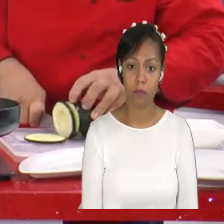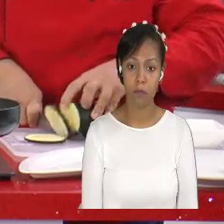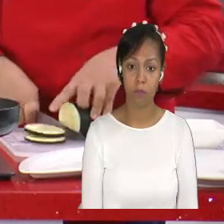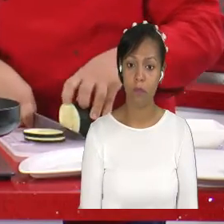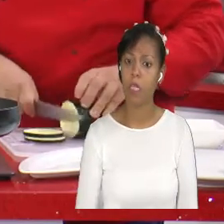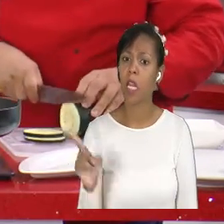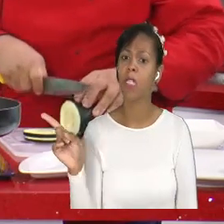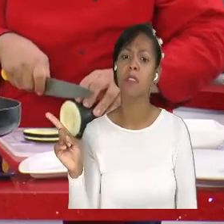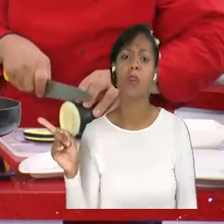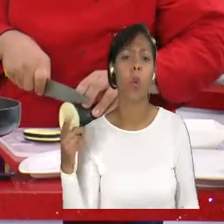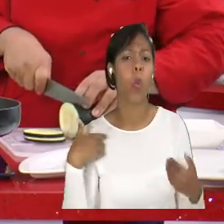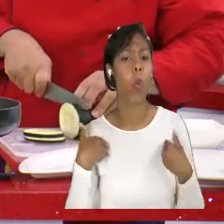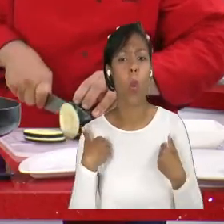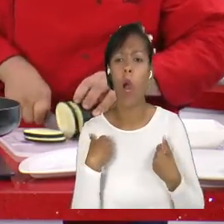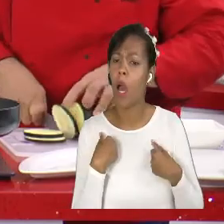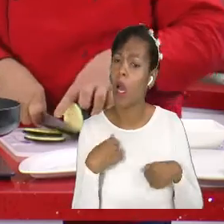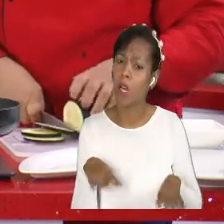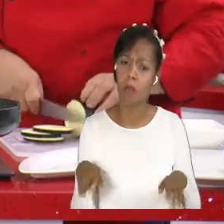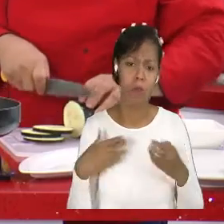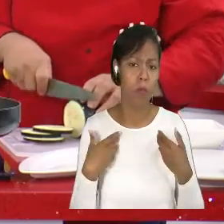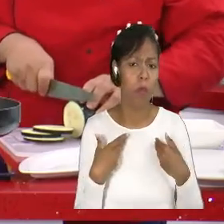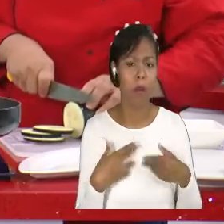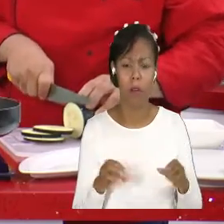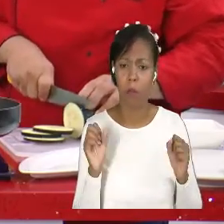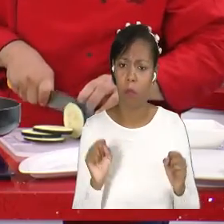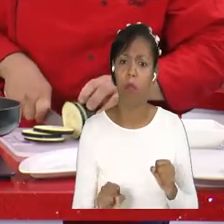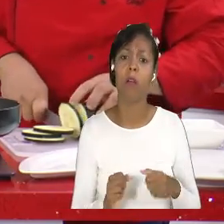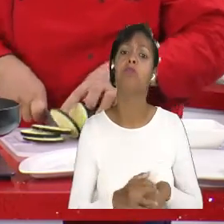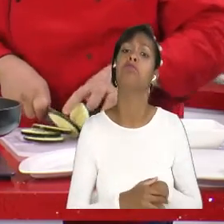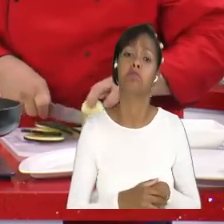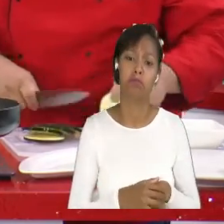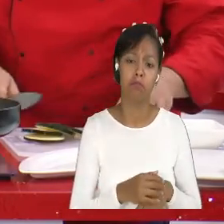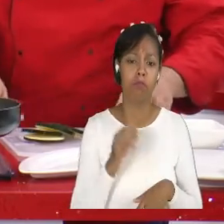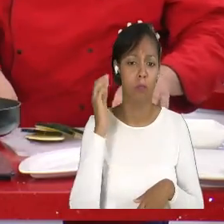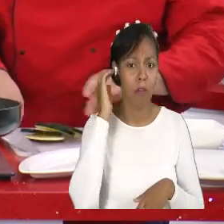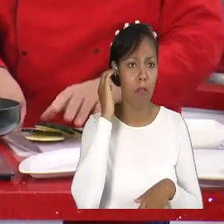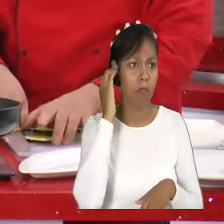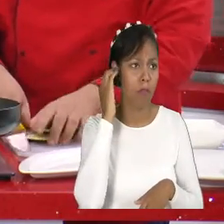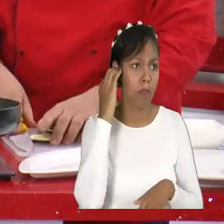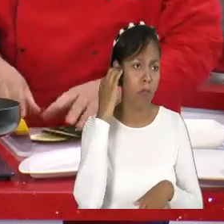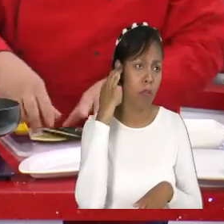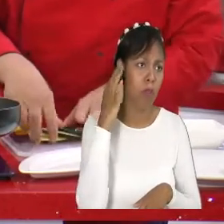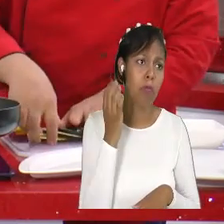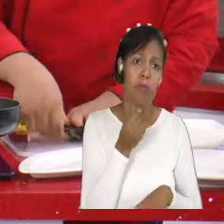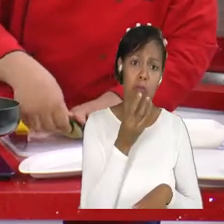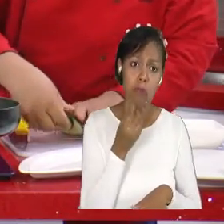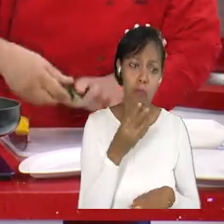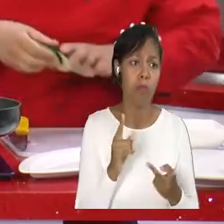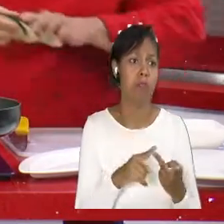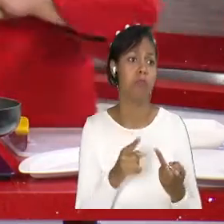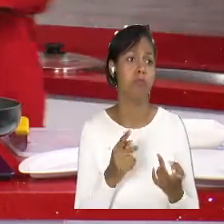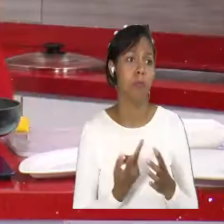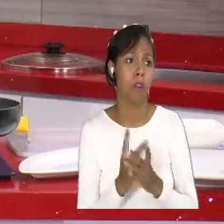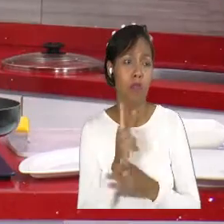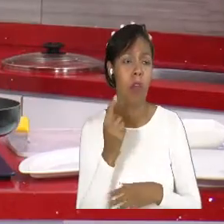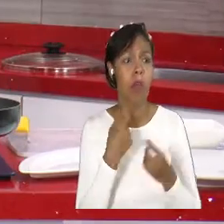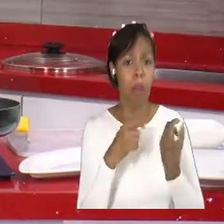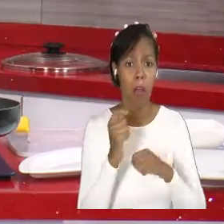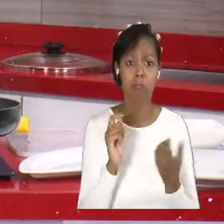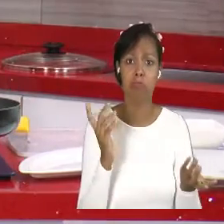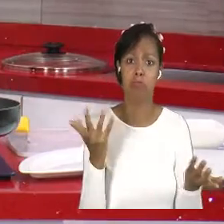cualquier punto de venta donde sea frutas y verduras. Uh-huh. En la plaza, en un centro comercial,